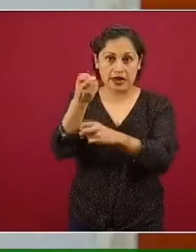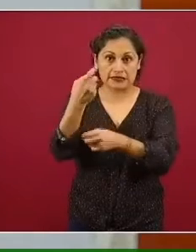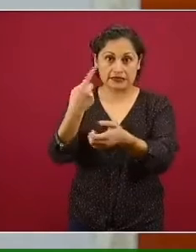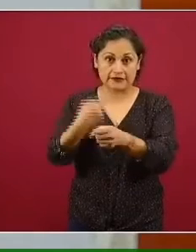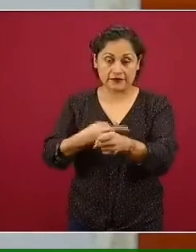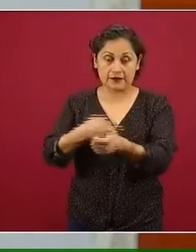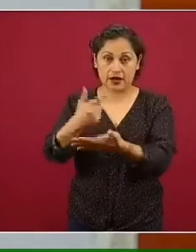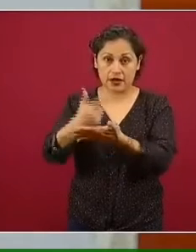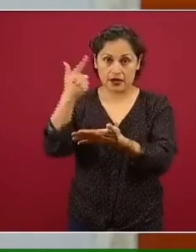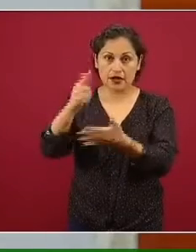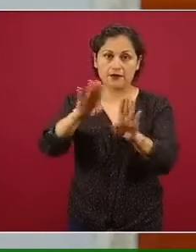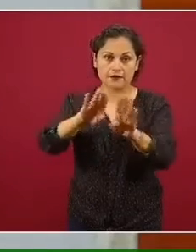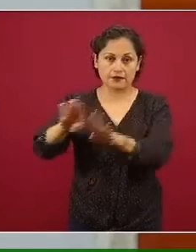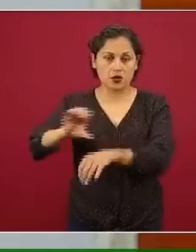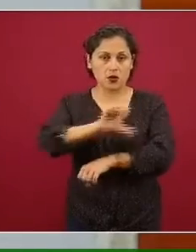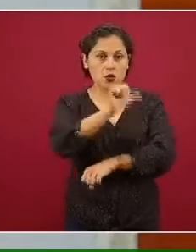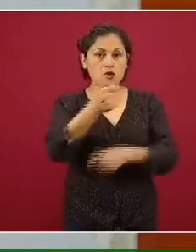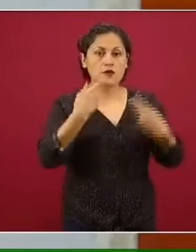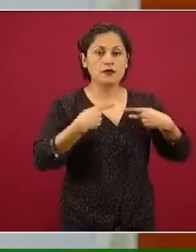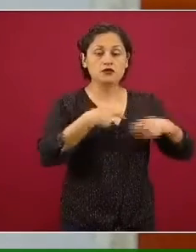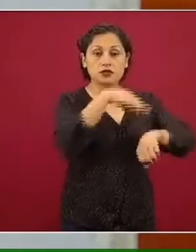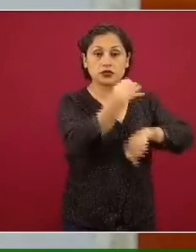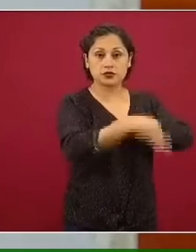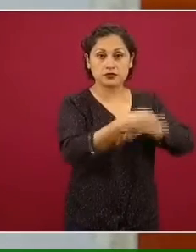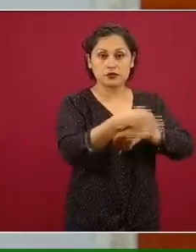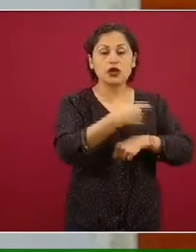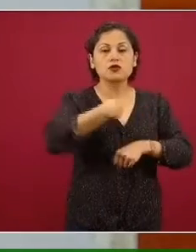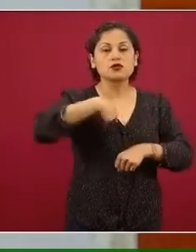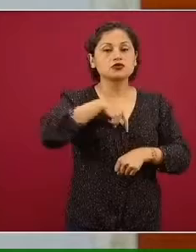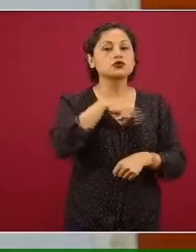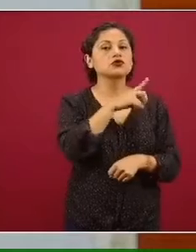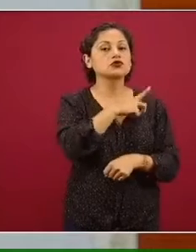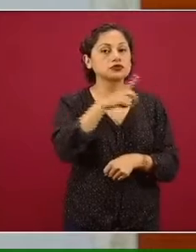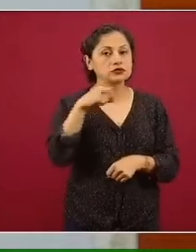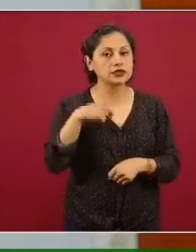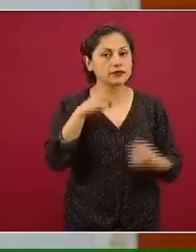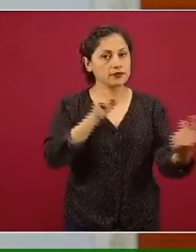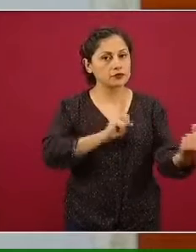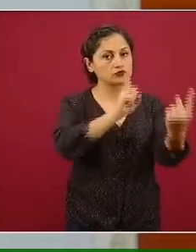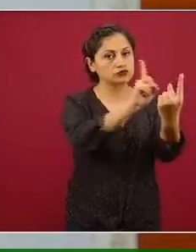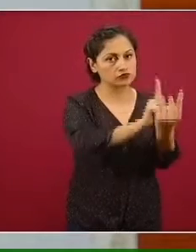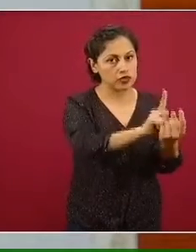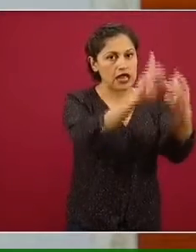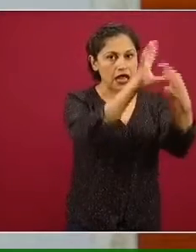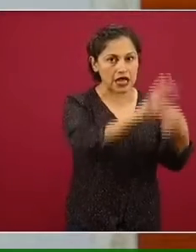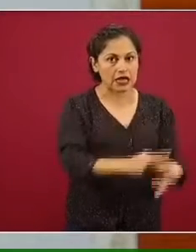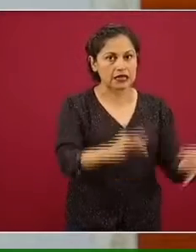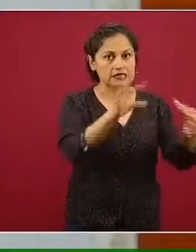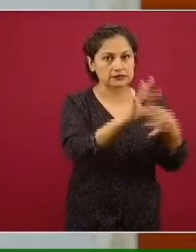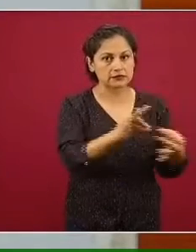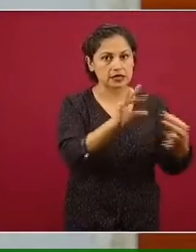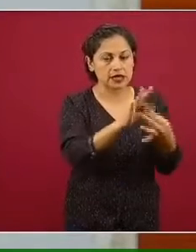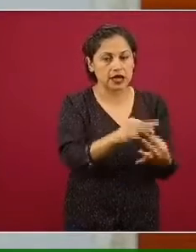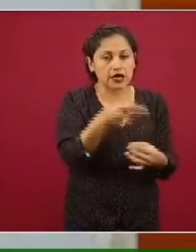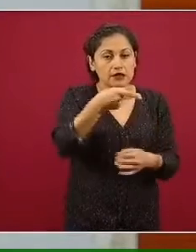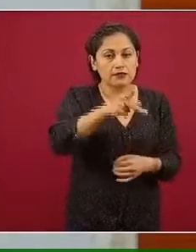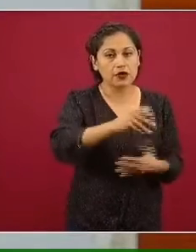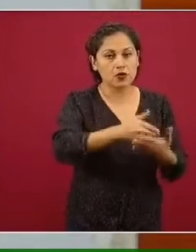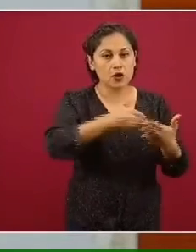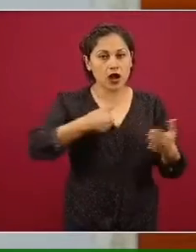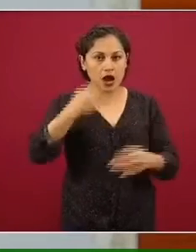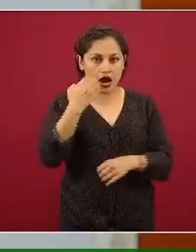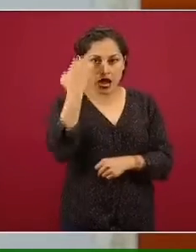el compromiso y el deber de informar y orientar al paciente para reconocer los síntomas y